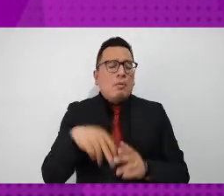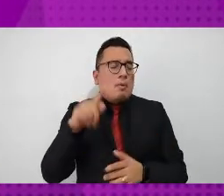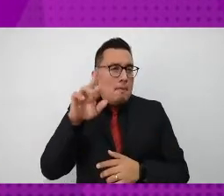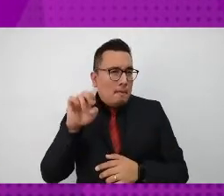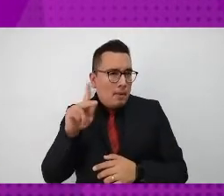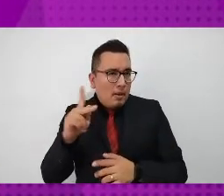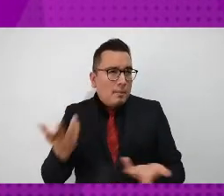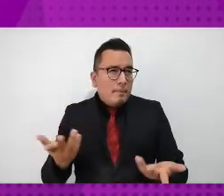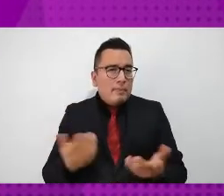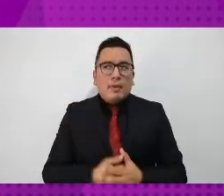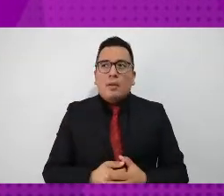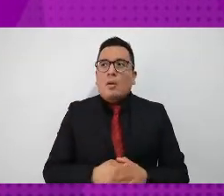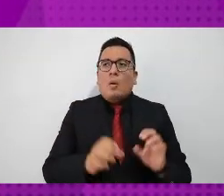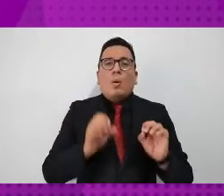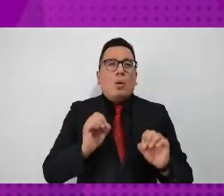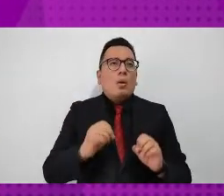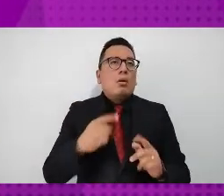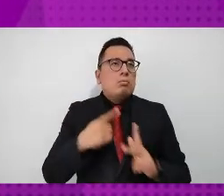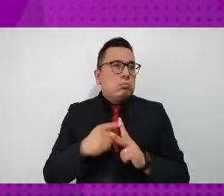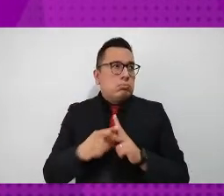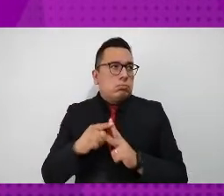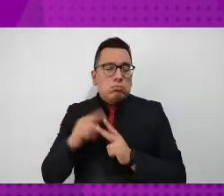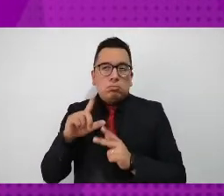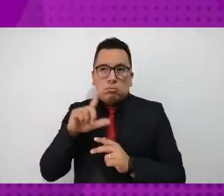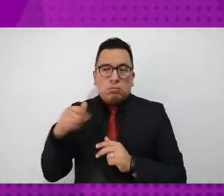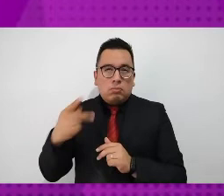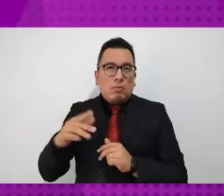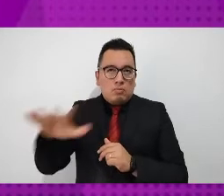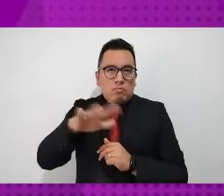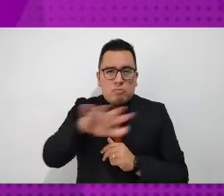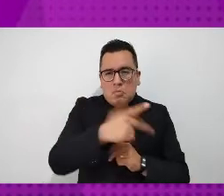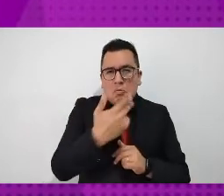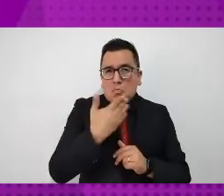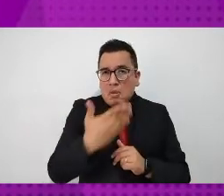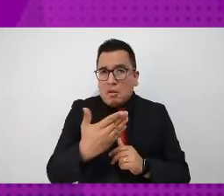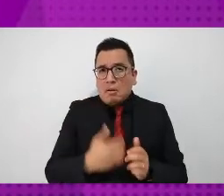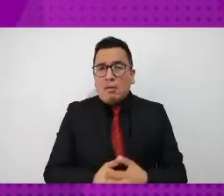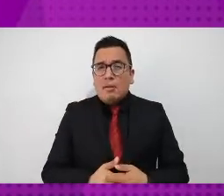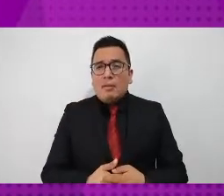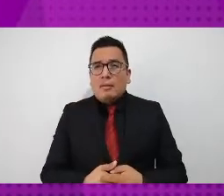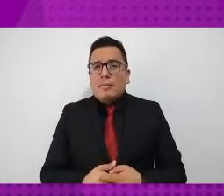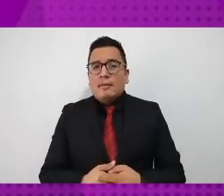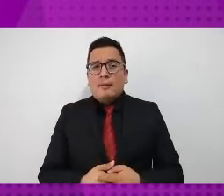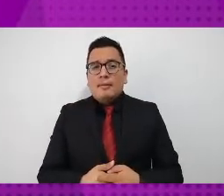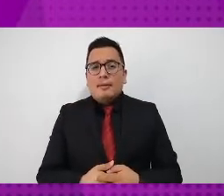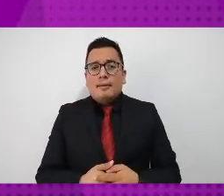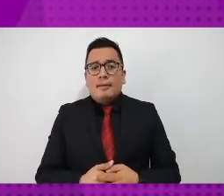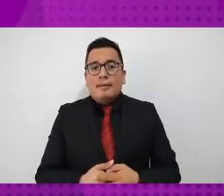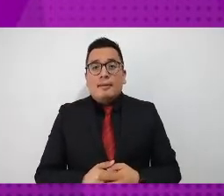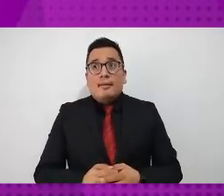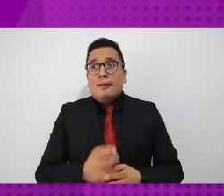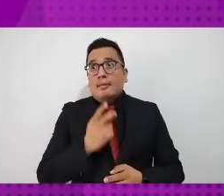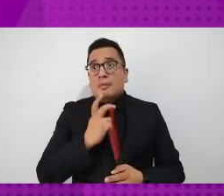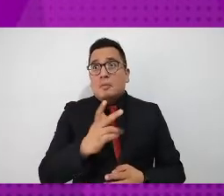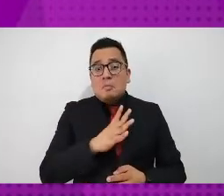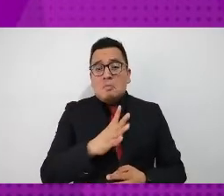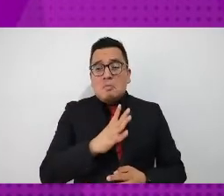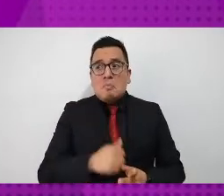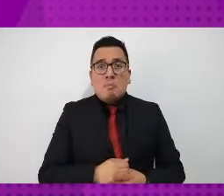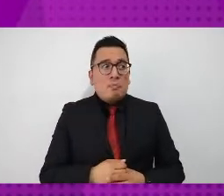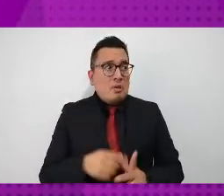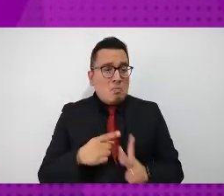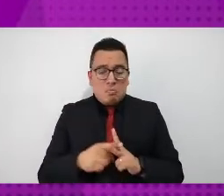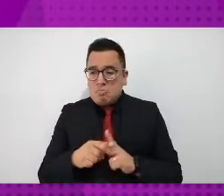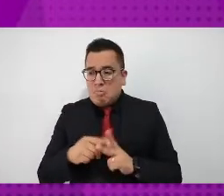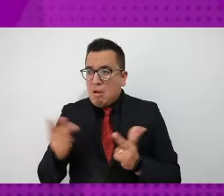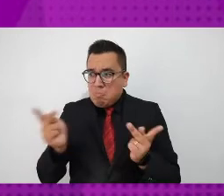preliminares así como los cómputos distritales salieron bien de hecho los resultados son prácticamente